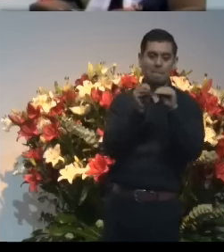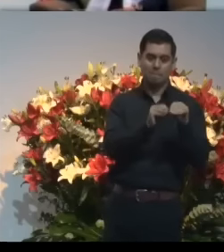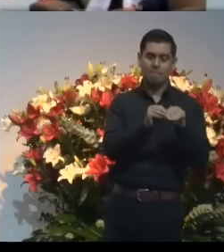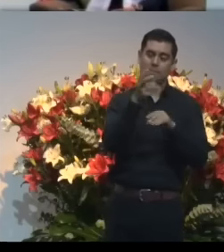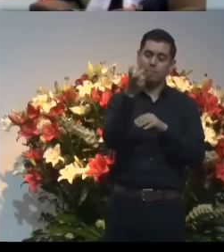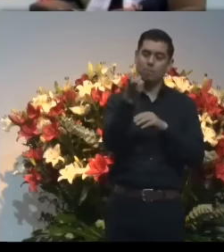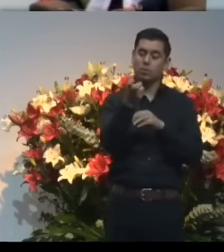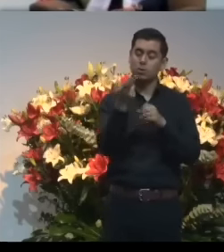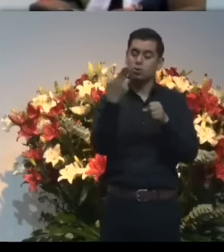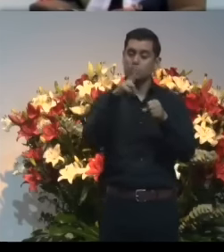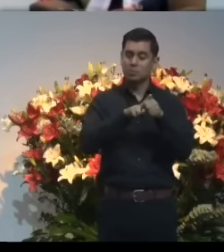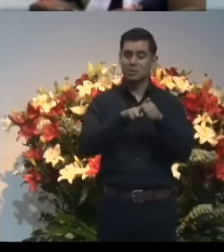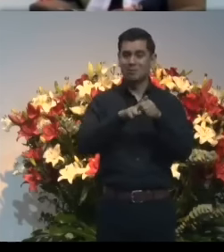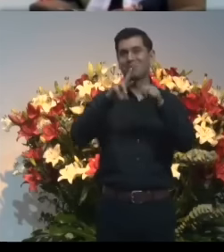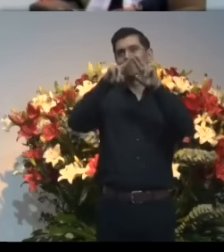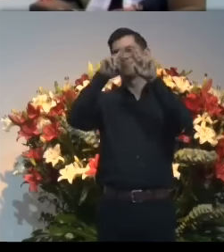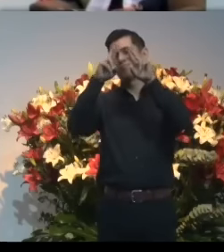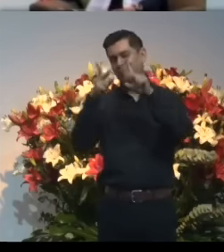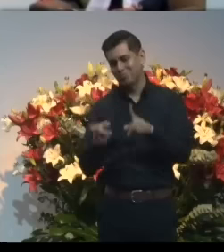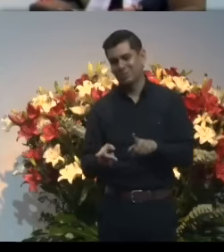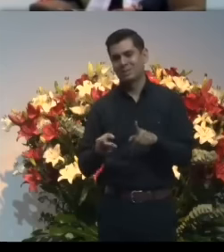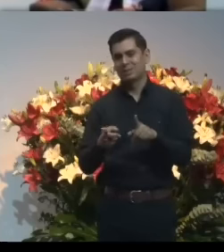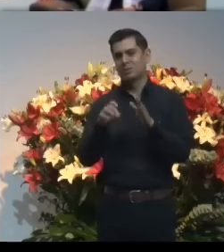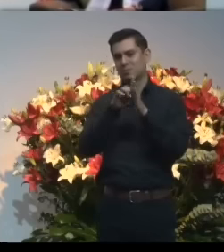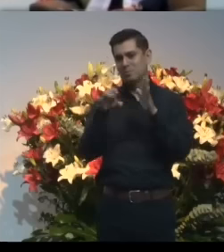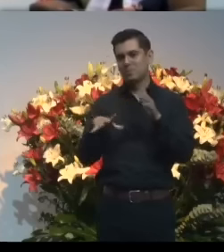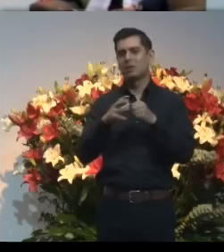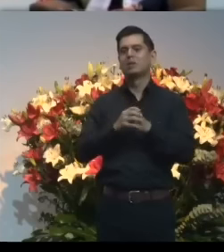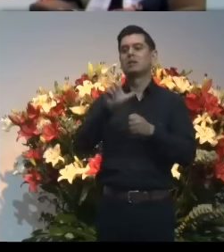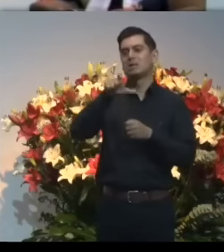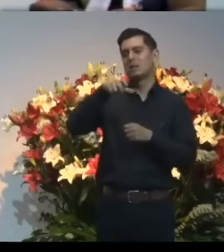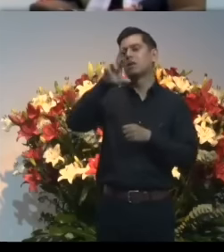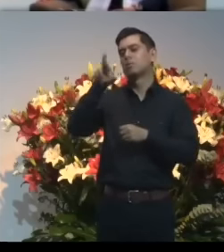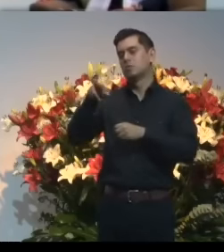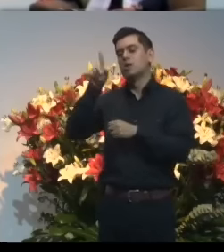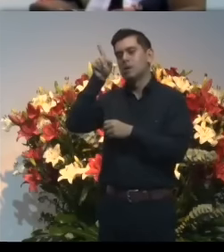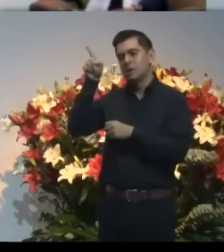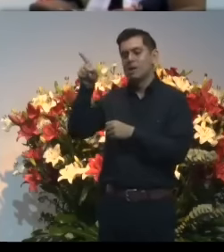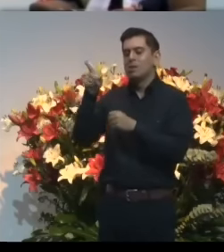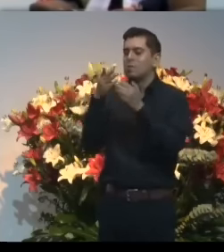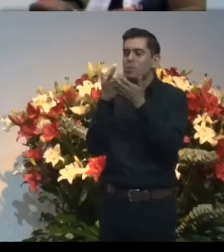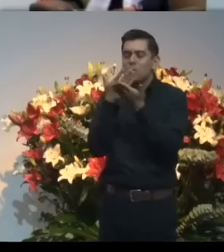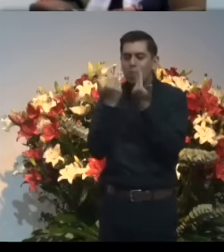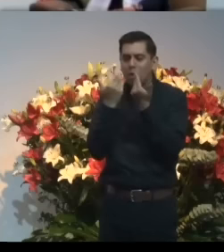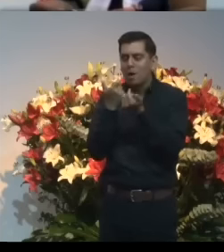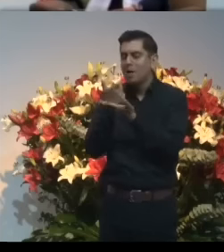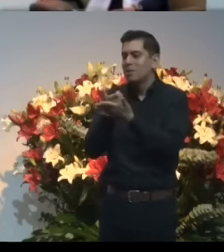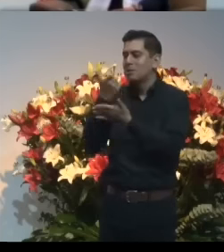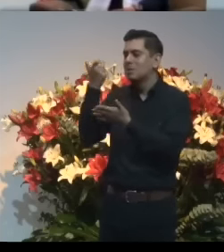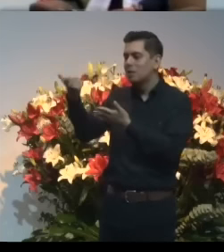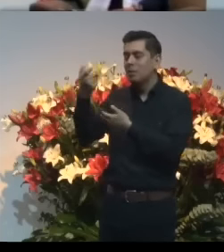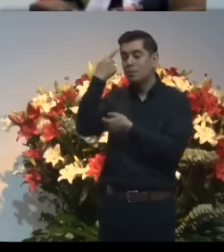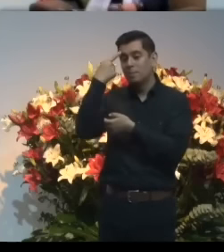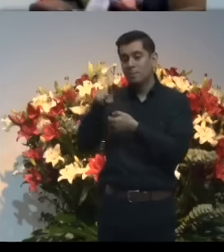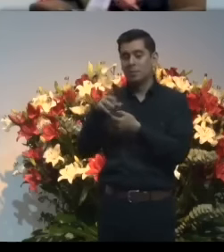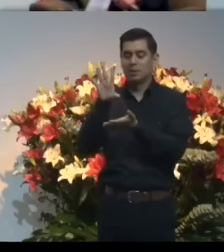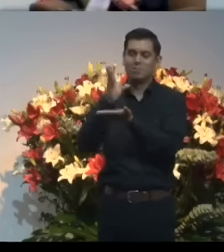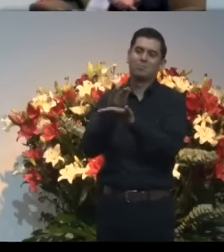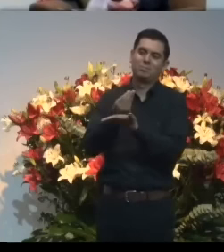a pedazos. Vimos lo que pasó en Quintana Roo con el elevador que mató a una niña. No hay dinero para el mantenimiento.